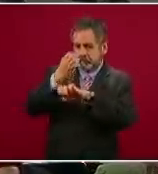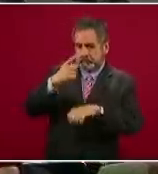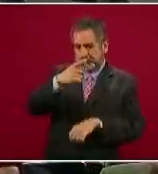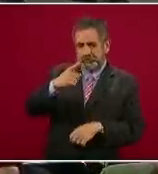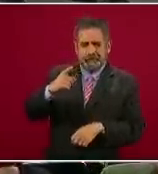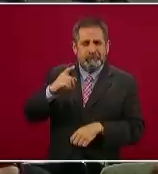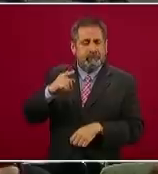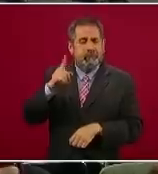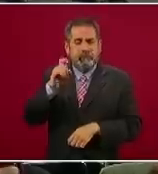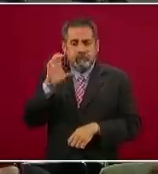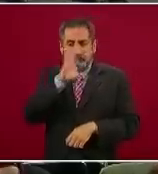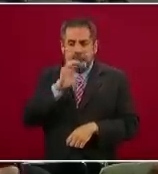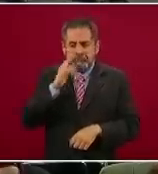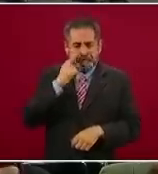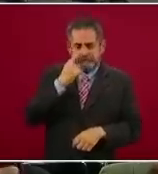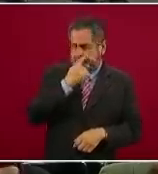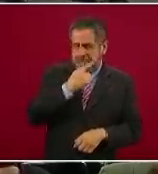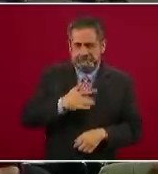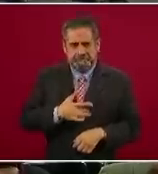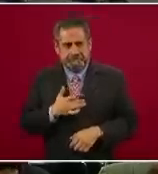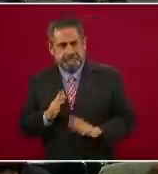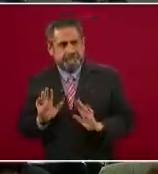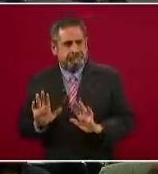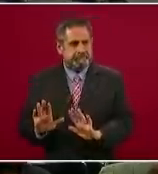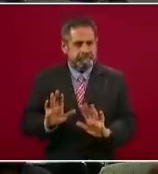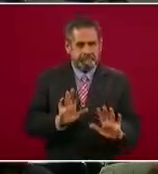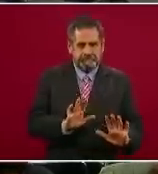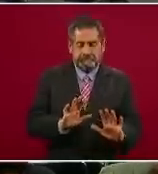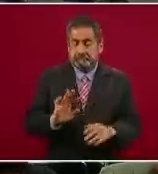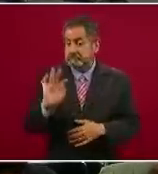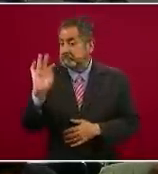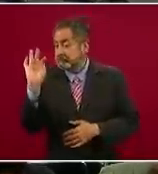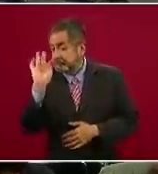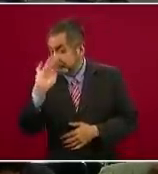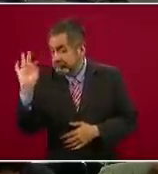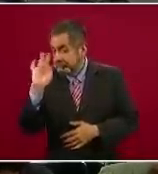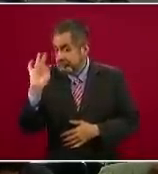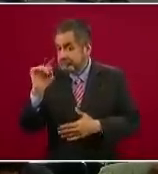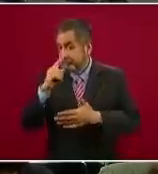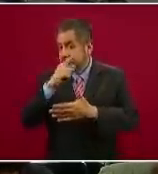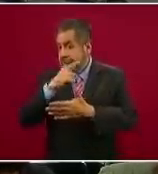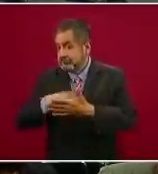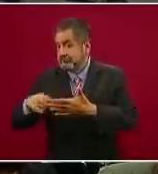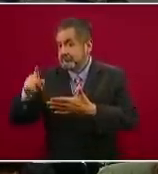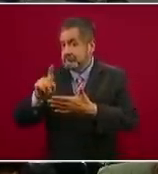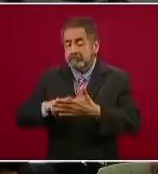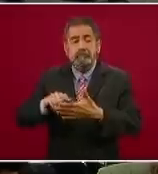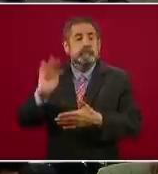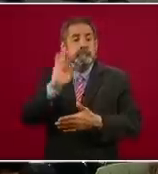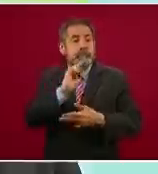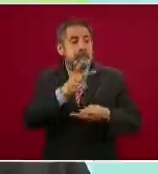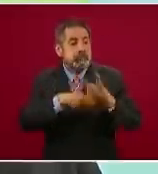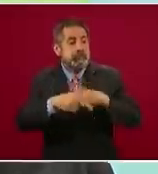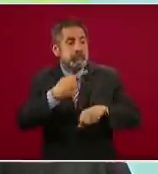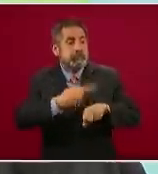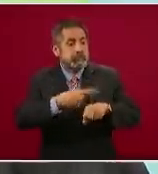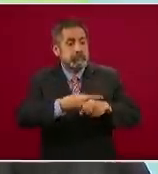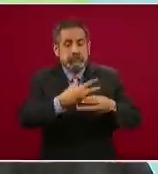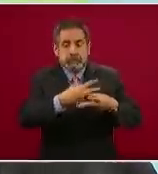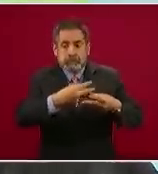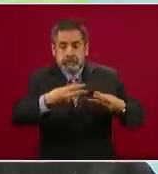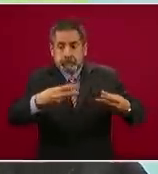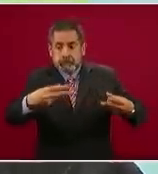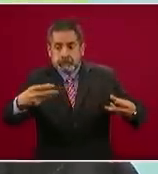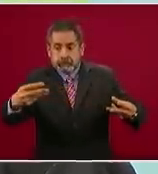en que calcula el momento en donde su posible cancelación fuera necesaria, si es que se llega al caso, y que no tenga